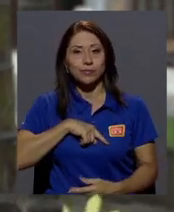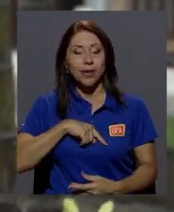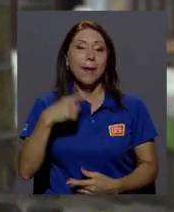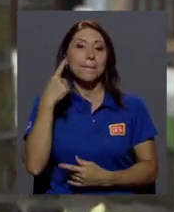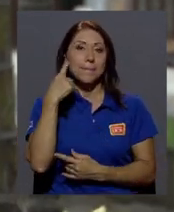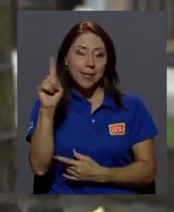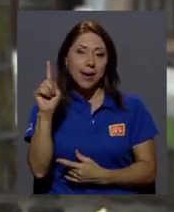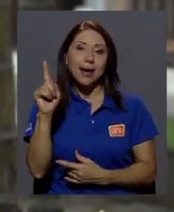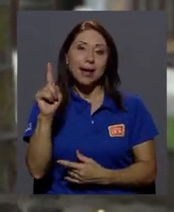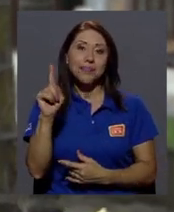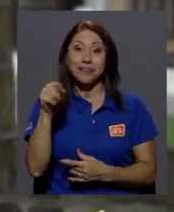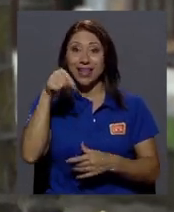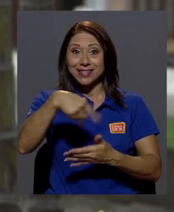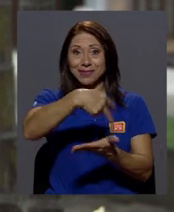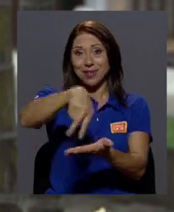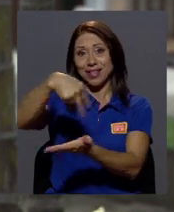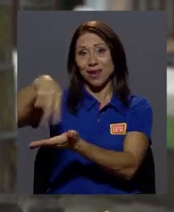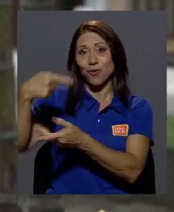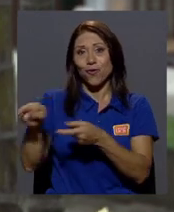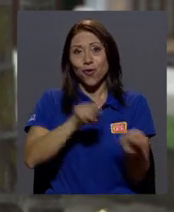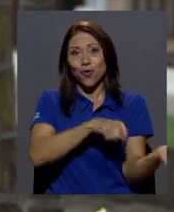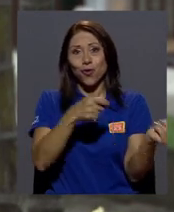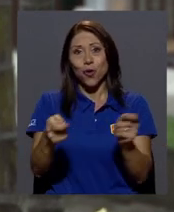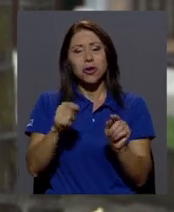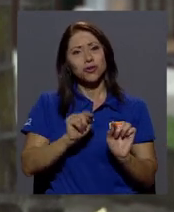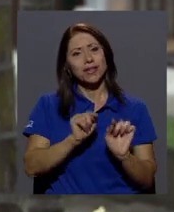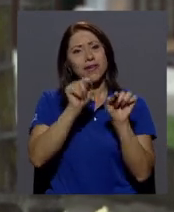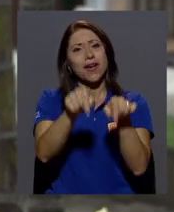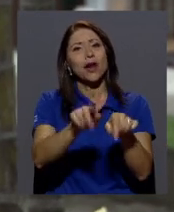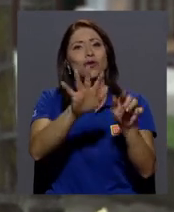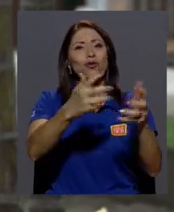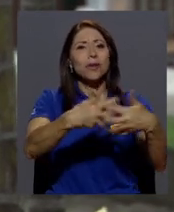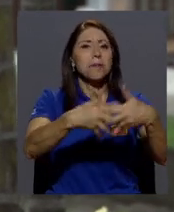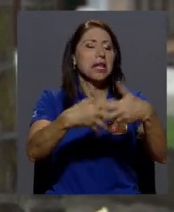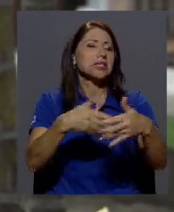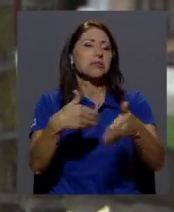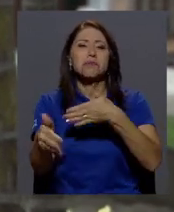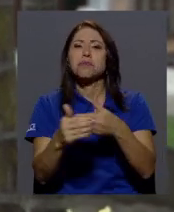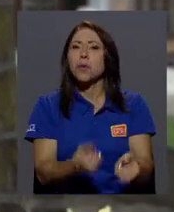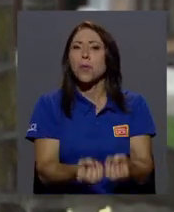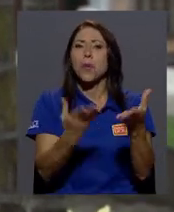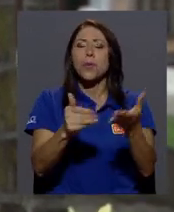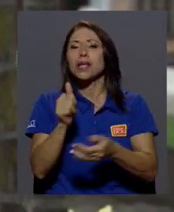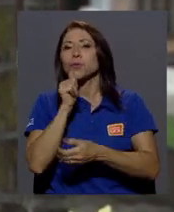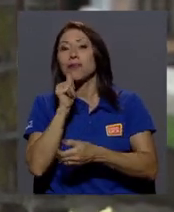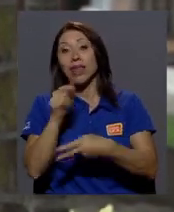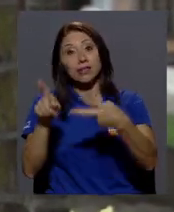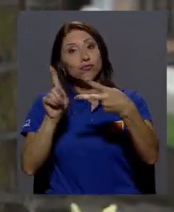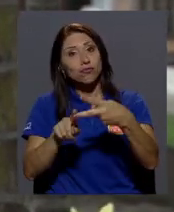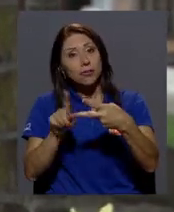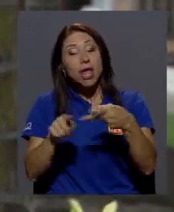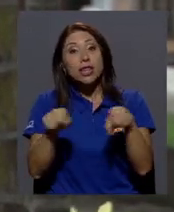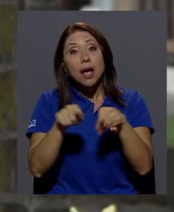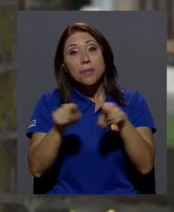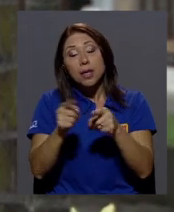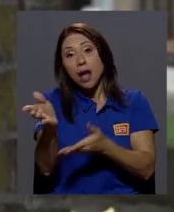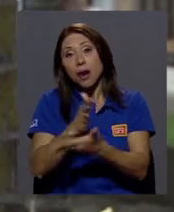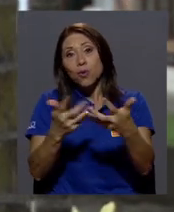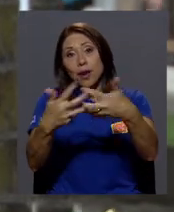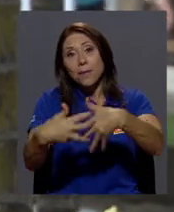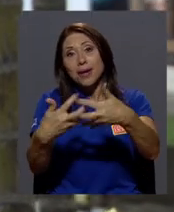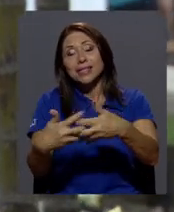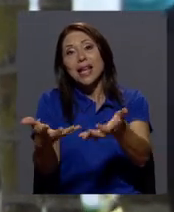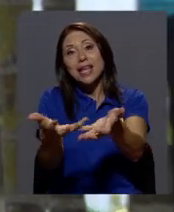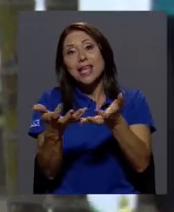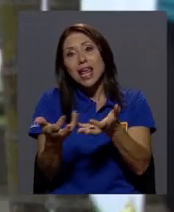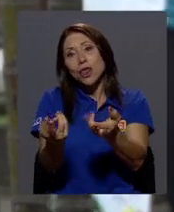para llevar el espectáculo folclórico a sus empresas, sean públicas o privadas, o bien también si hay alguna empresa que quiere